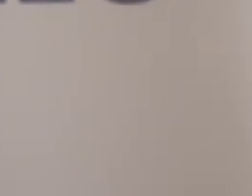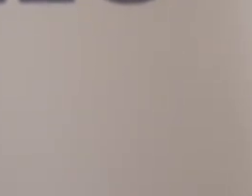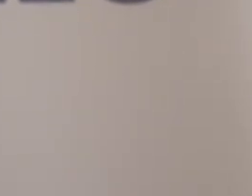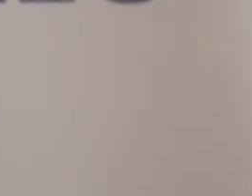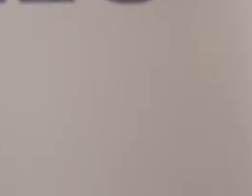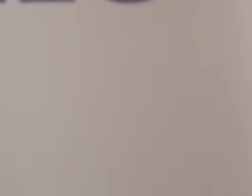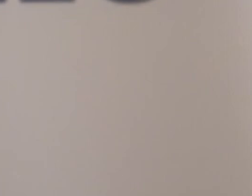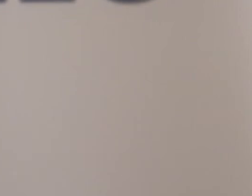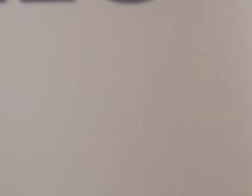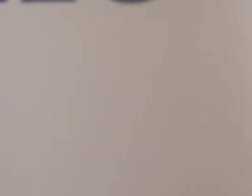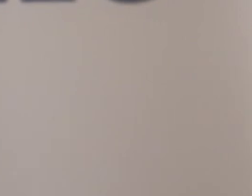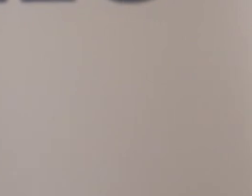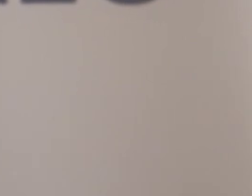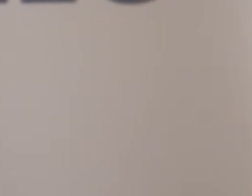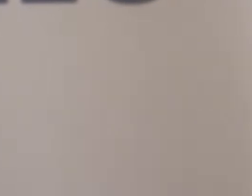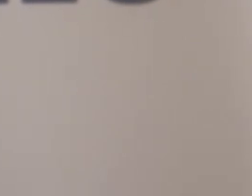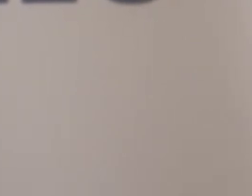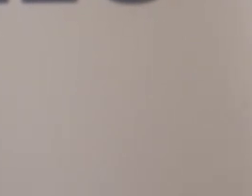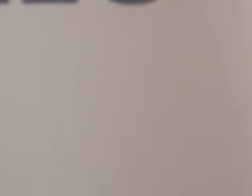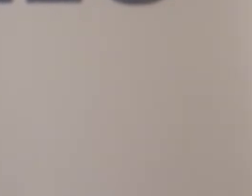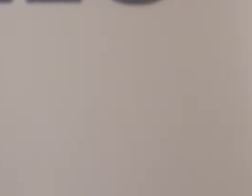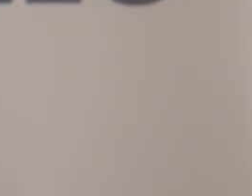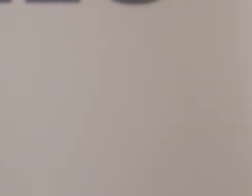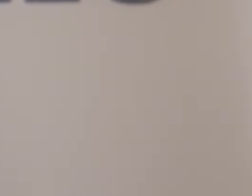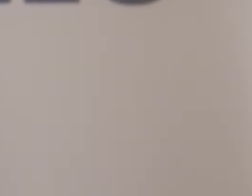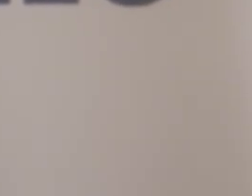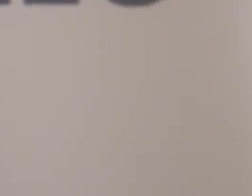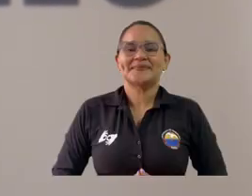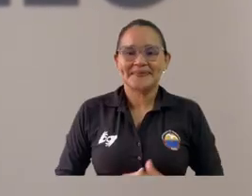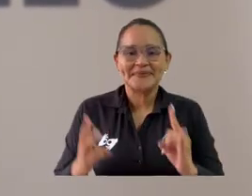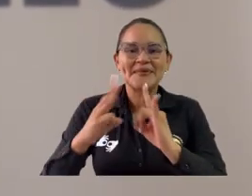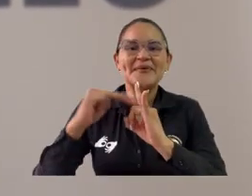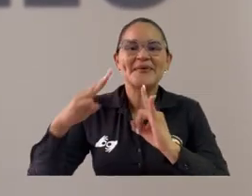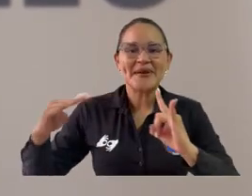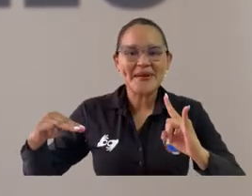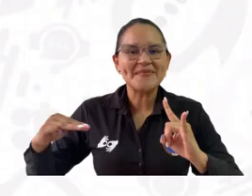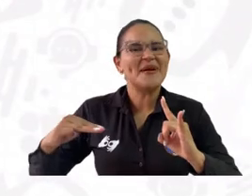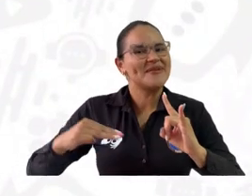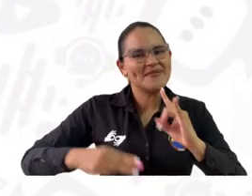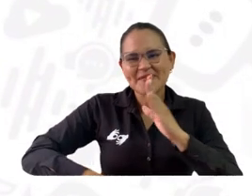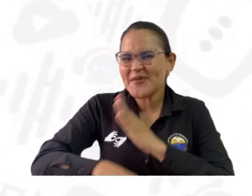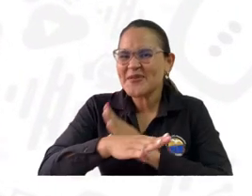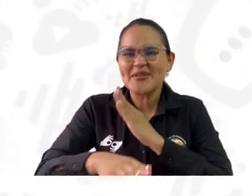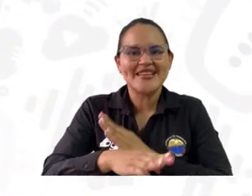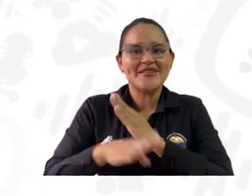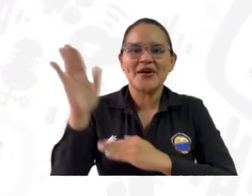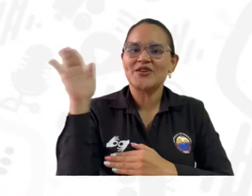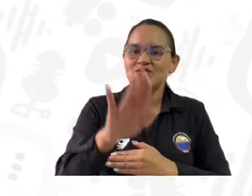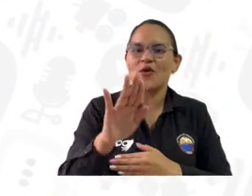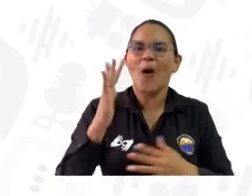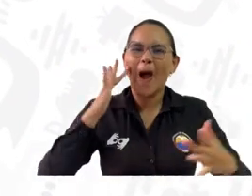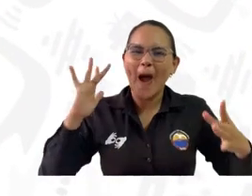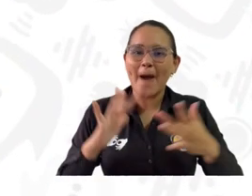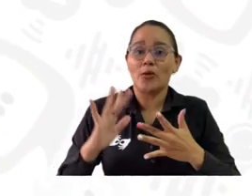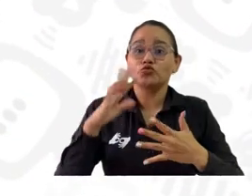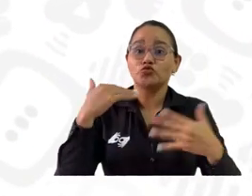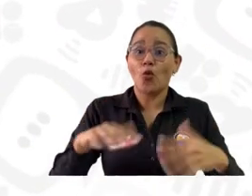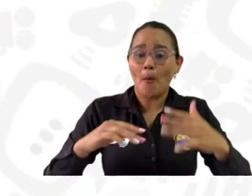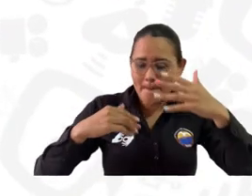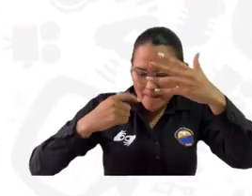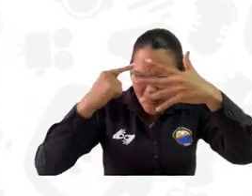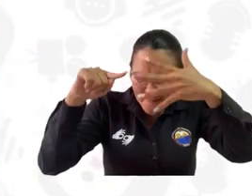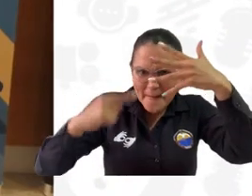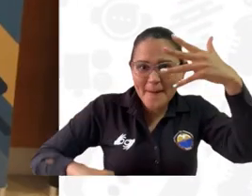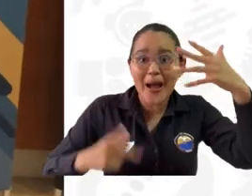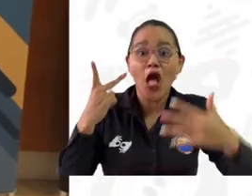is taking a leadership role in engagement in higher education. The University of Magdalena is a true example. Unimagdalena sigue resonando por conformar el